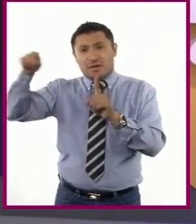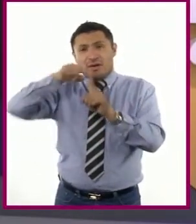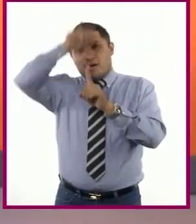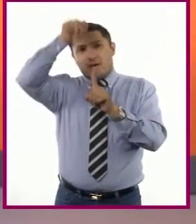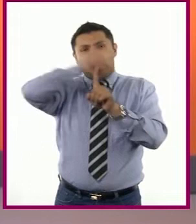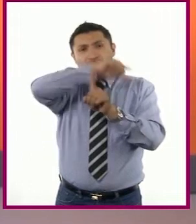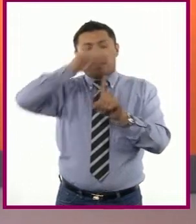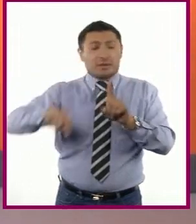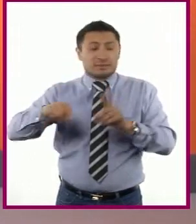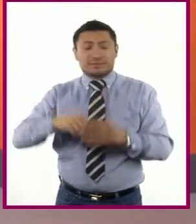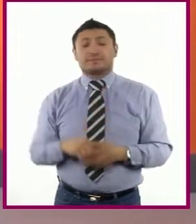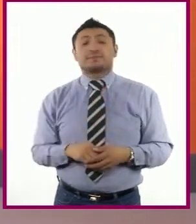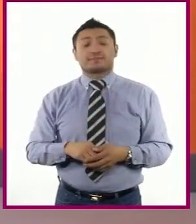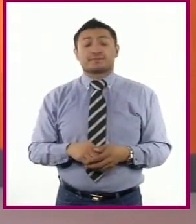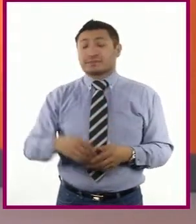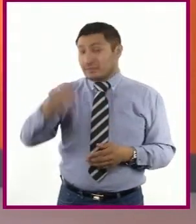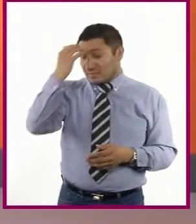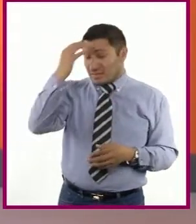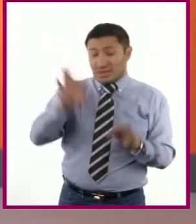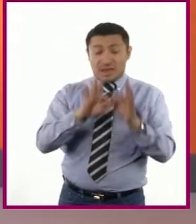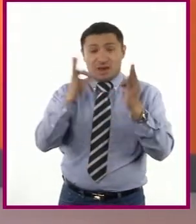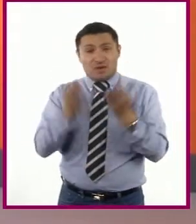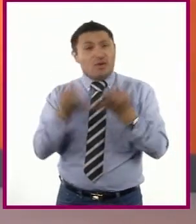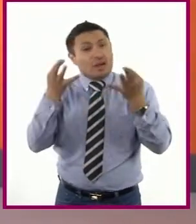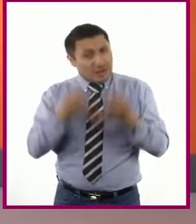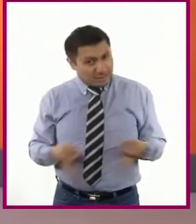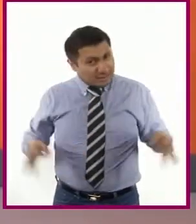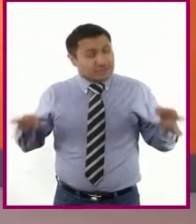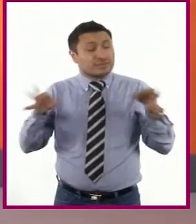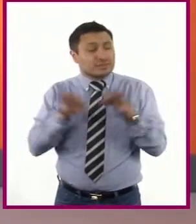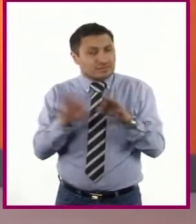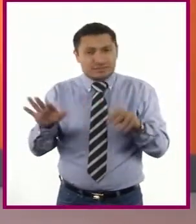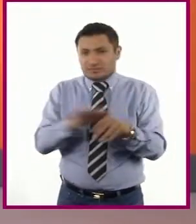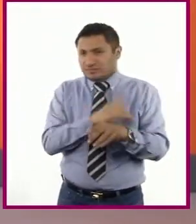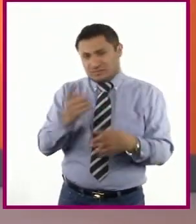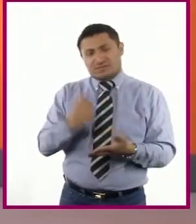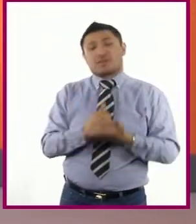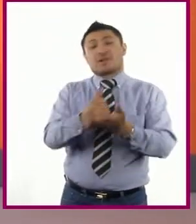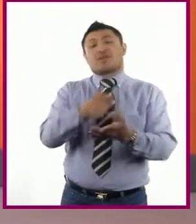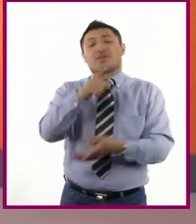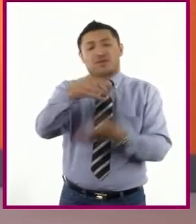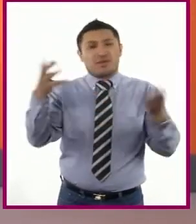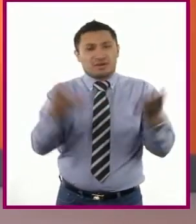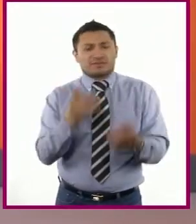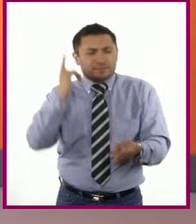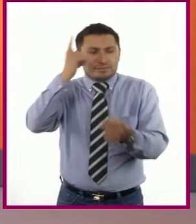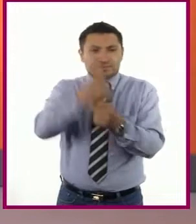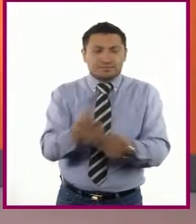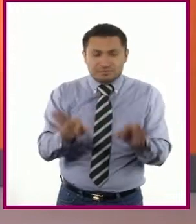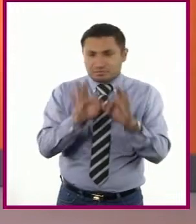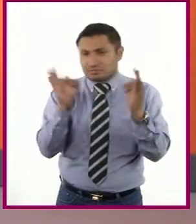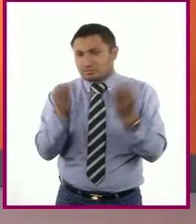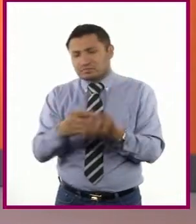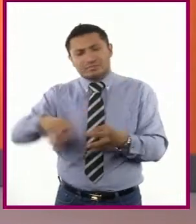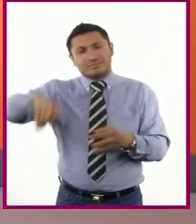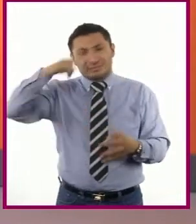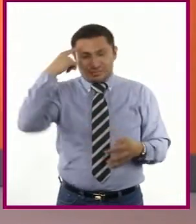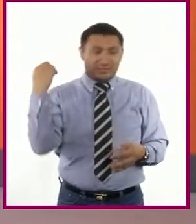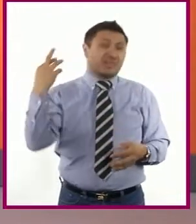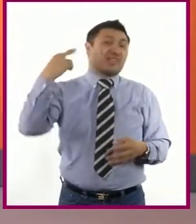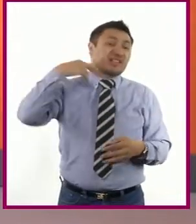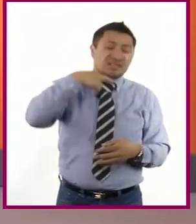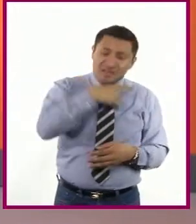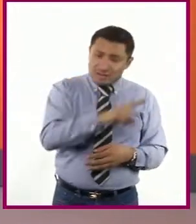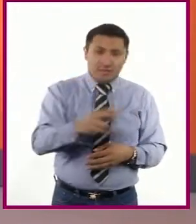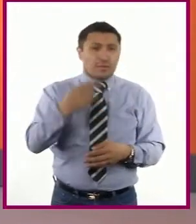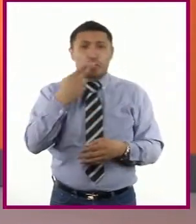polígono. Conocer las fórmulas es importante porque ayuda a realizar el cálculo de una figura de manera más rápida que